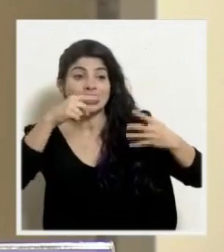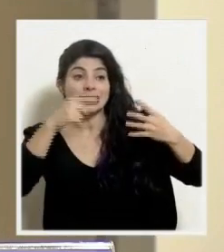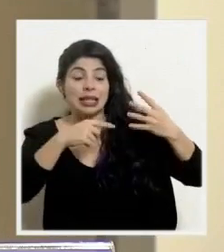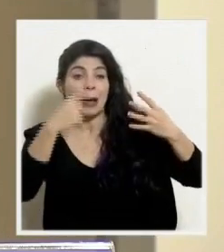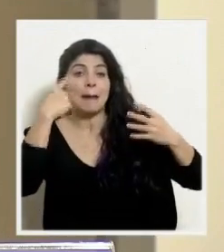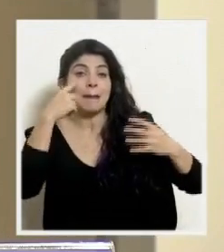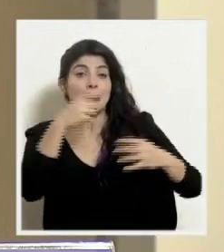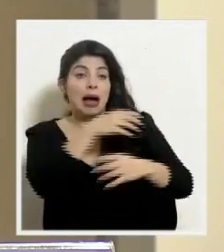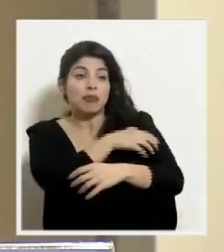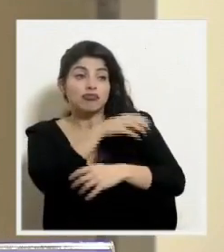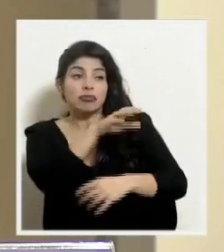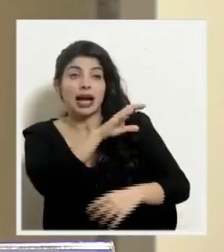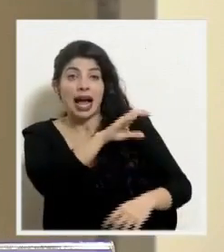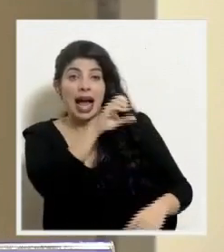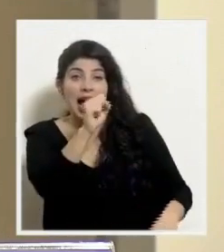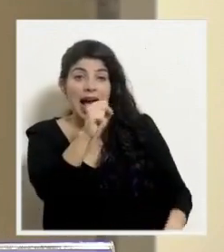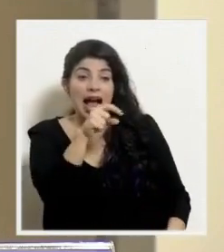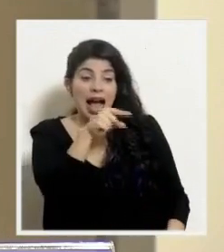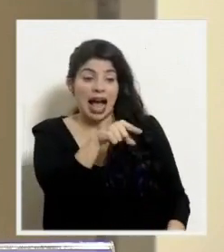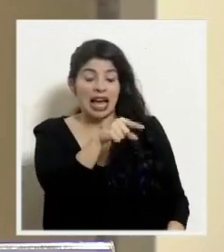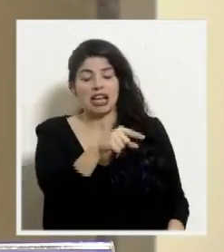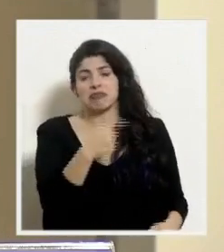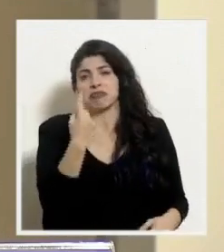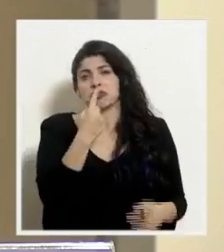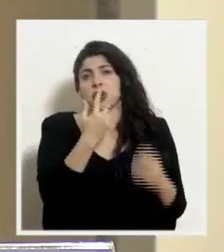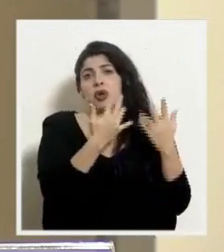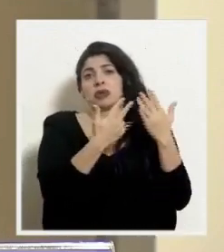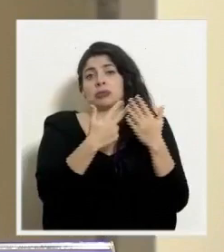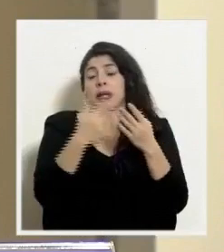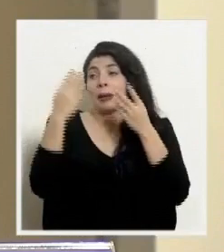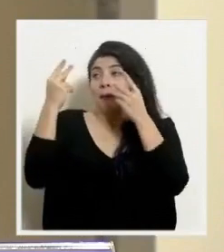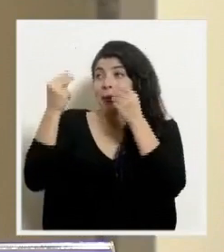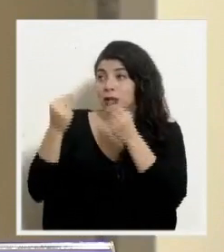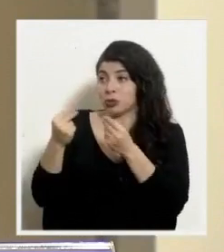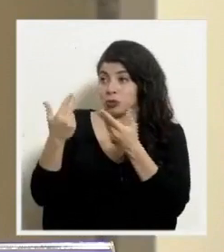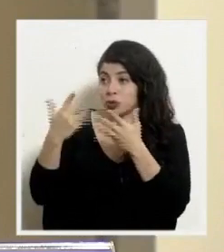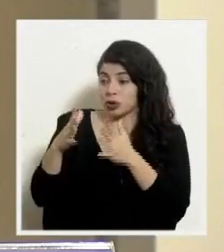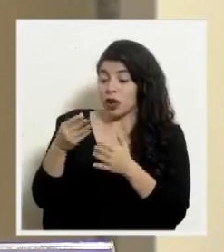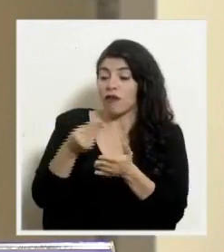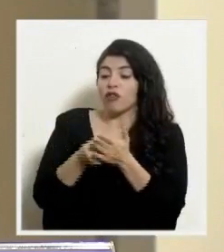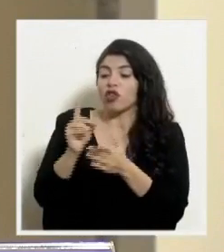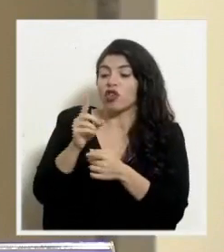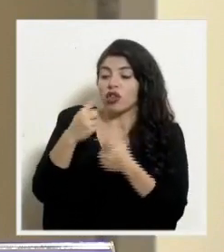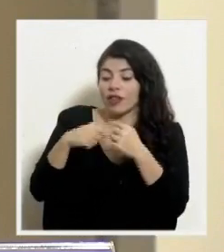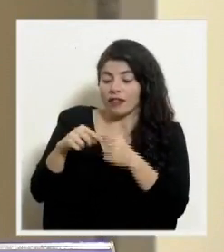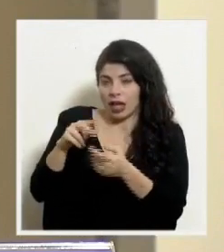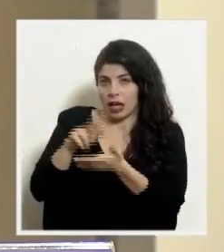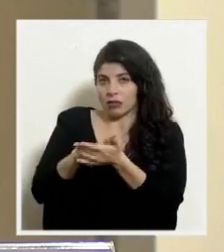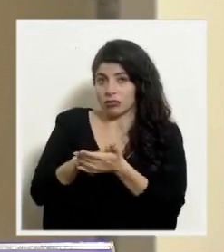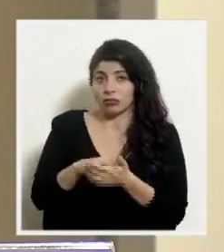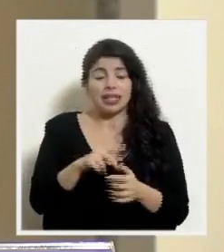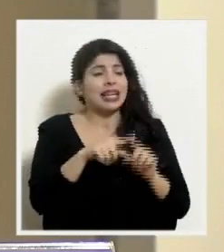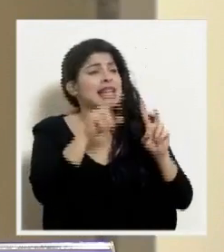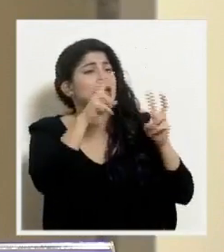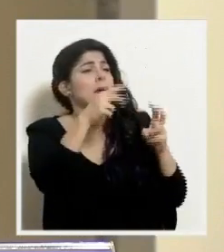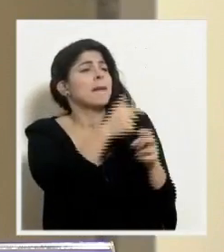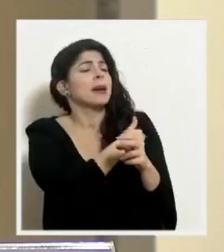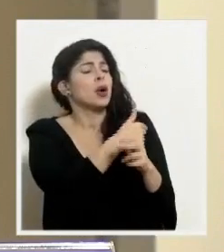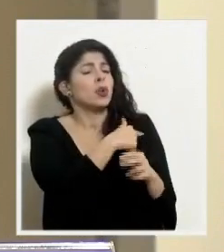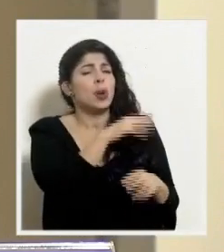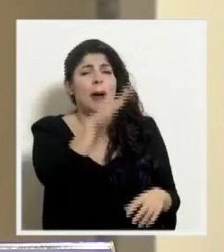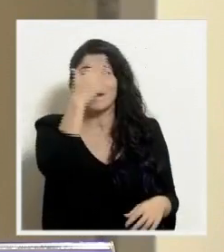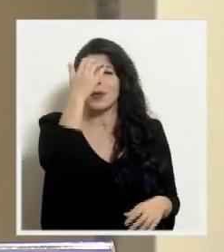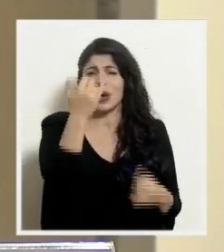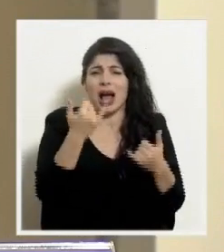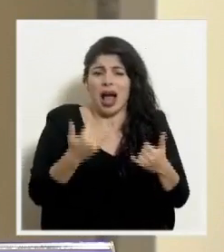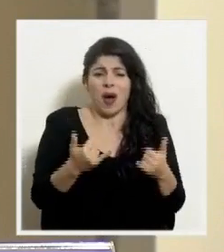fortalecer el trabajo de la Caja, pues estaríamos a la espera del presupuesto y determinar el origen de los recursos. Okay. Y siempre con el tema de vacunación, don Alexander, ¿por qué